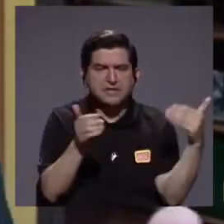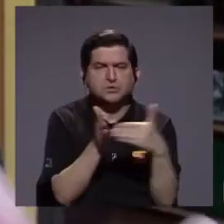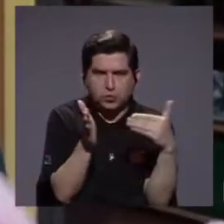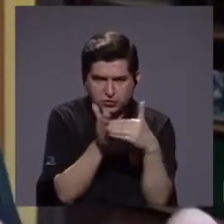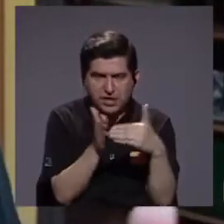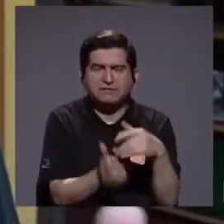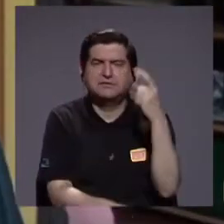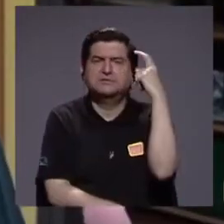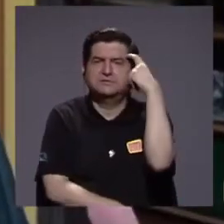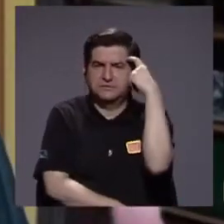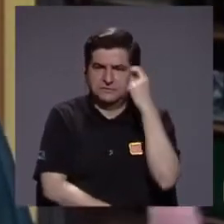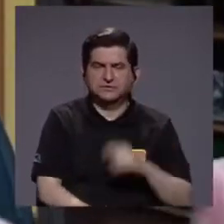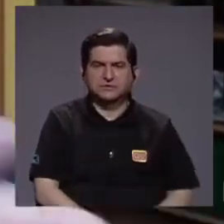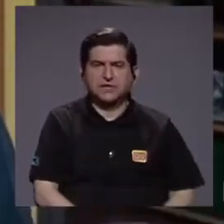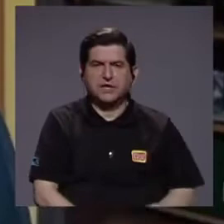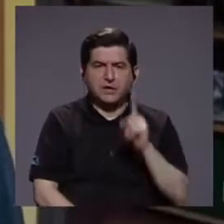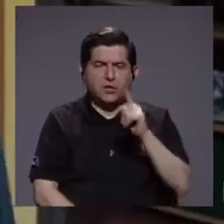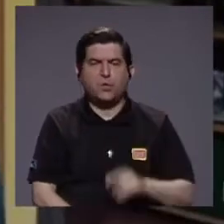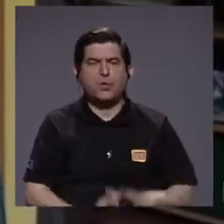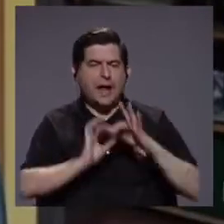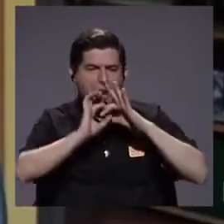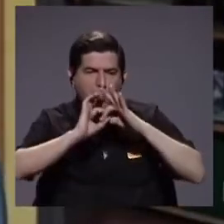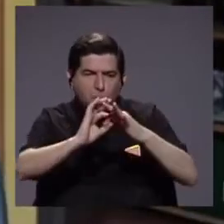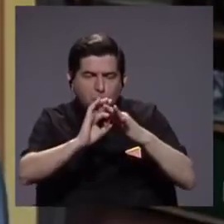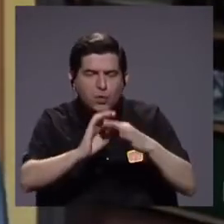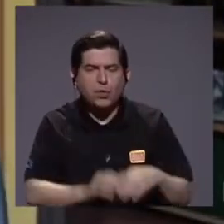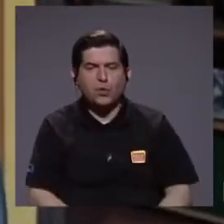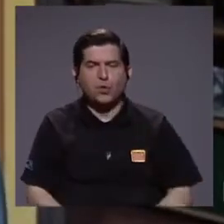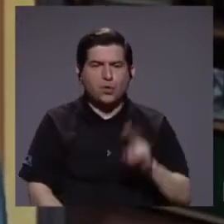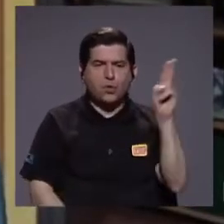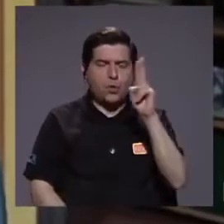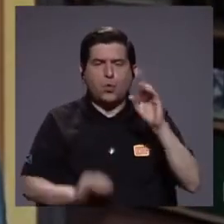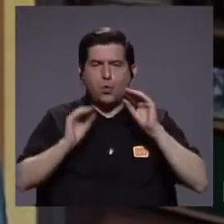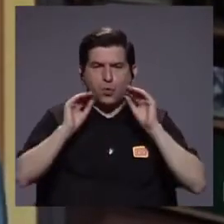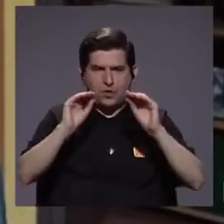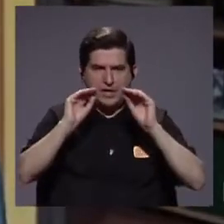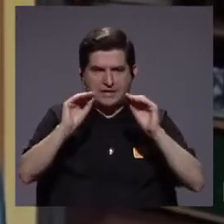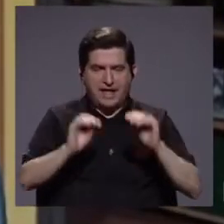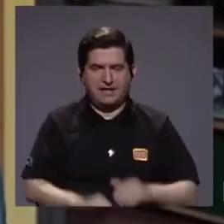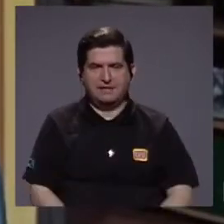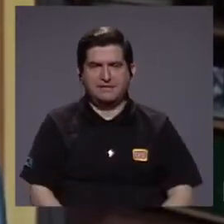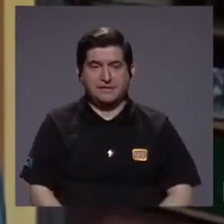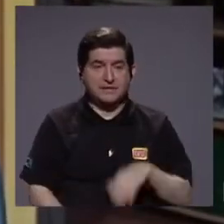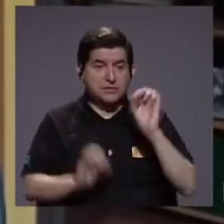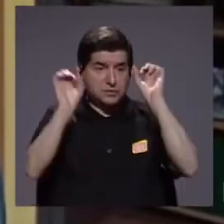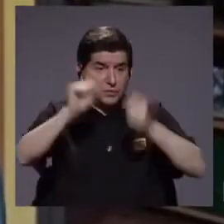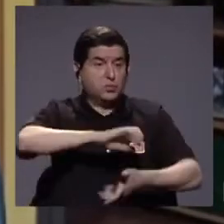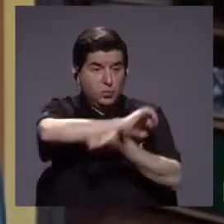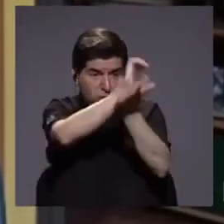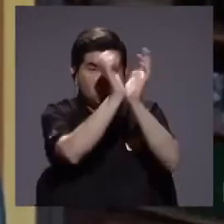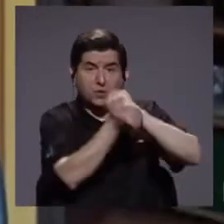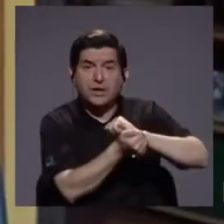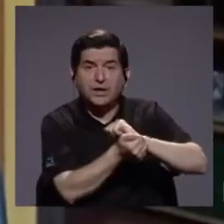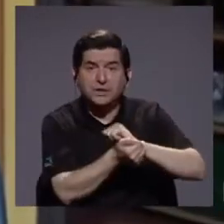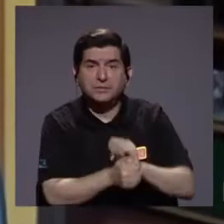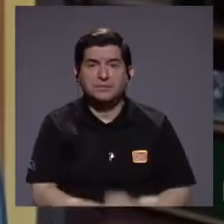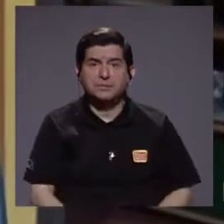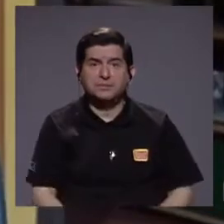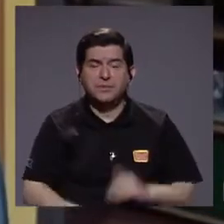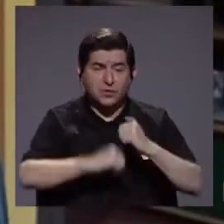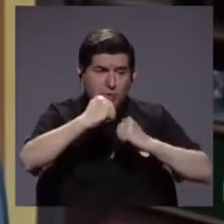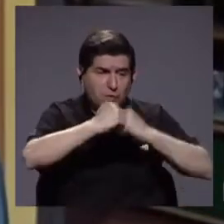pensando en una comunión con unidades académicas en las cuales puede cambiar